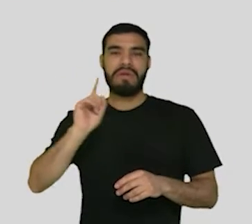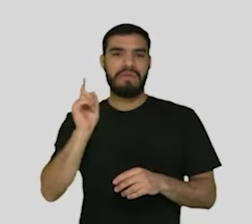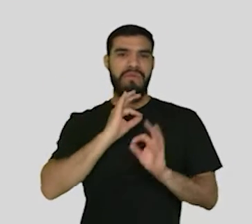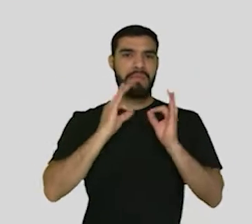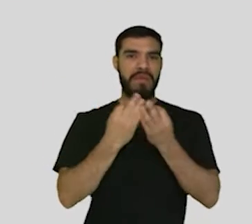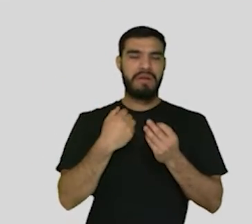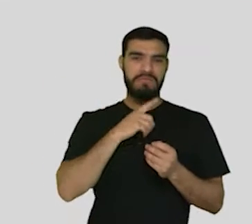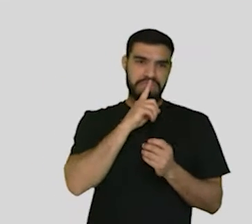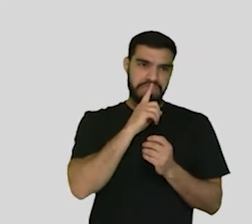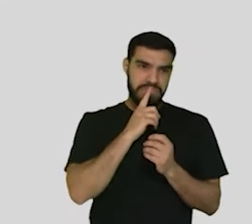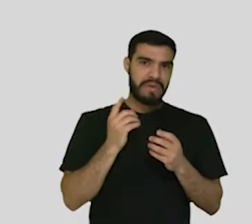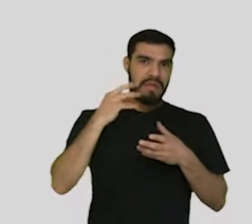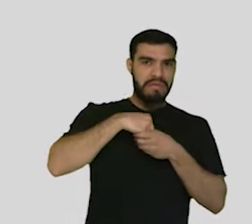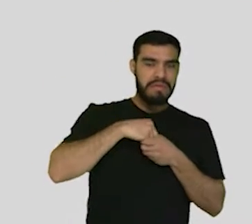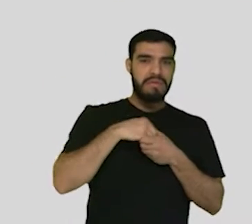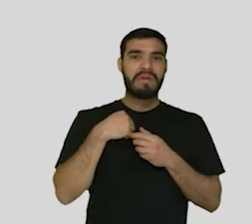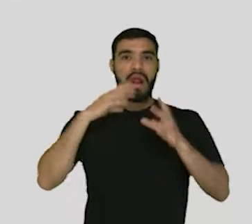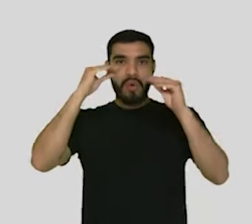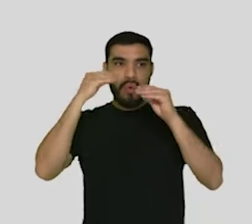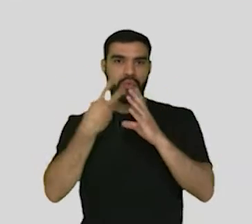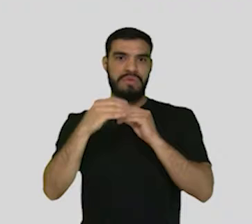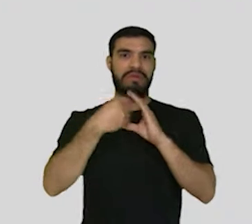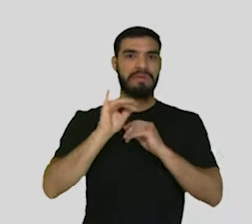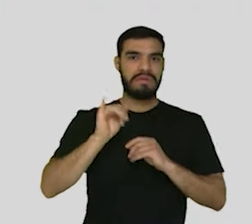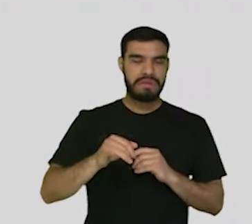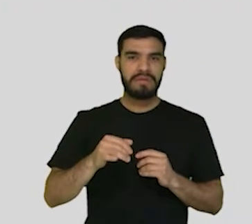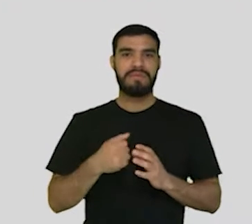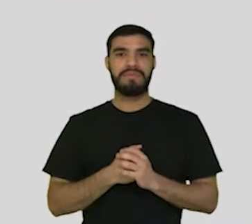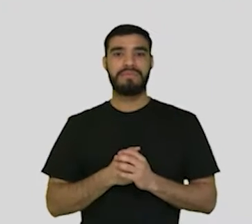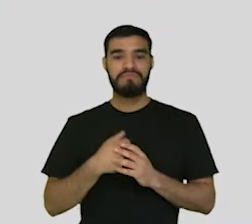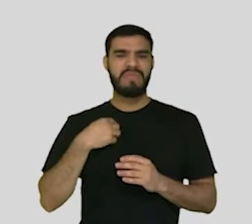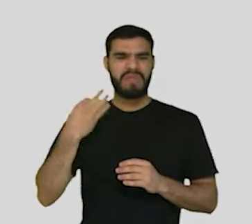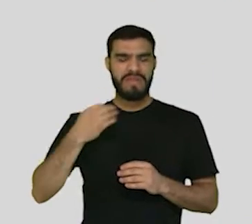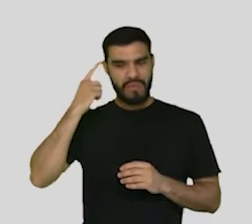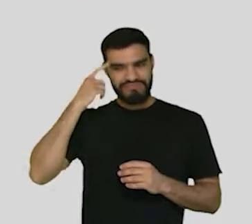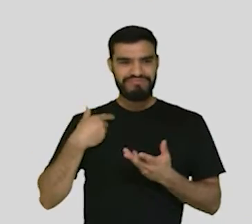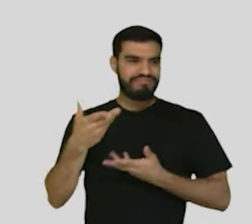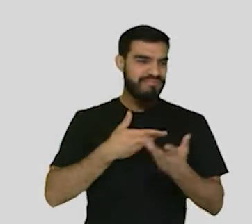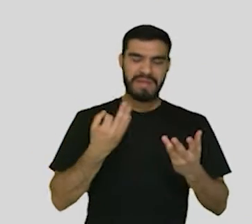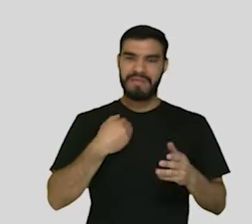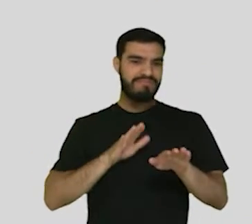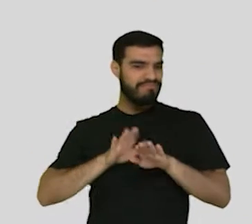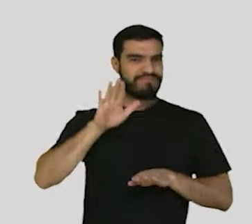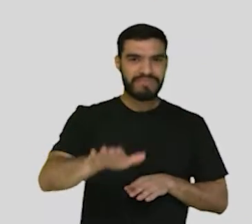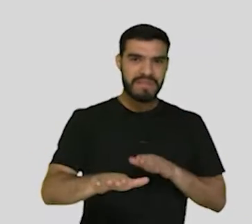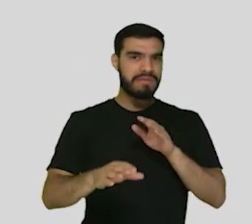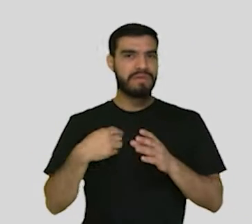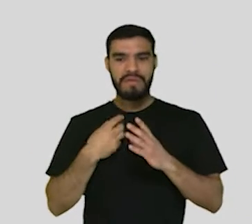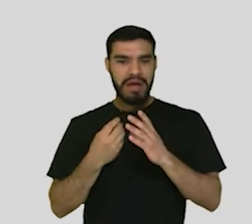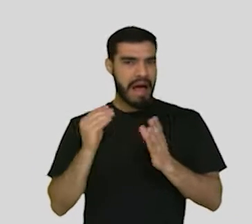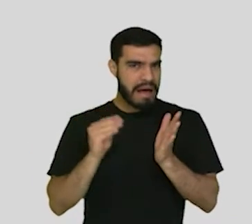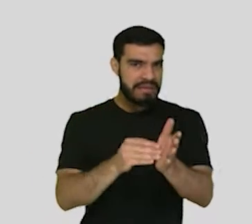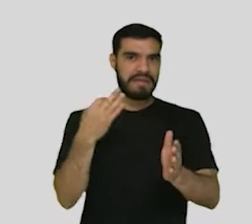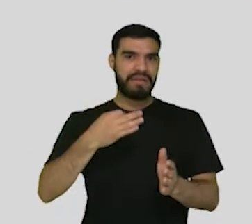debe. Upe varo ya puedo acuer pujaré ha se upe no guarece mitad 22 años de cocuri haro se pujaré cuero que